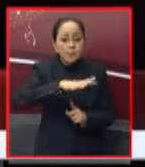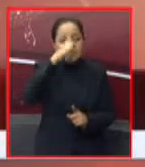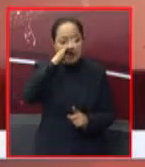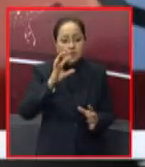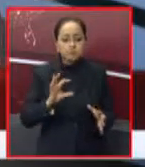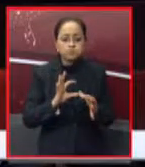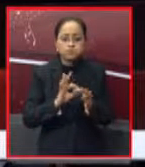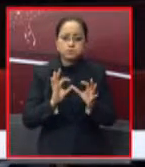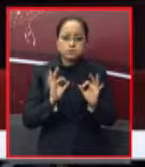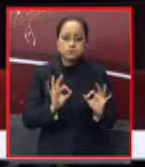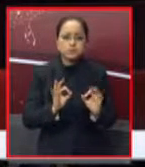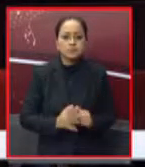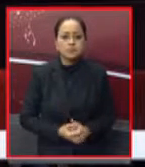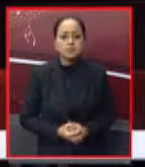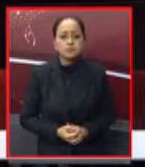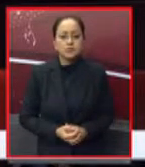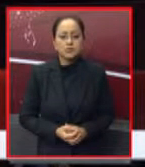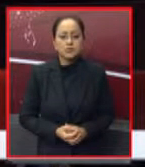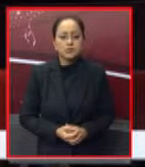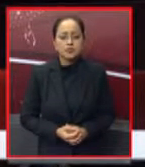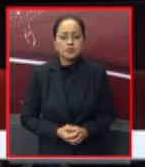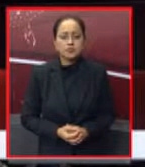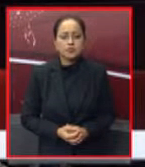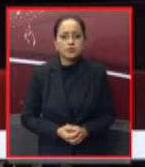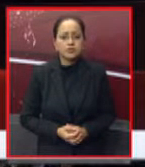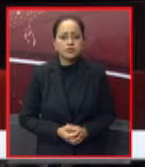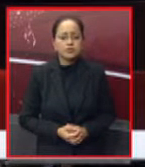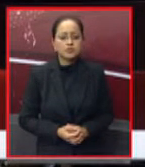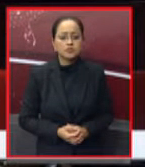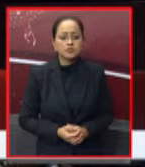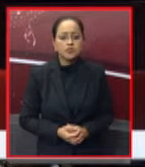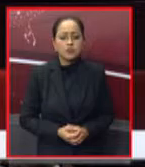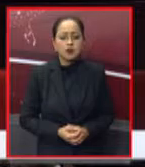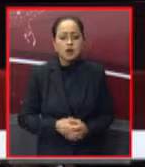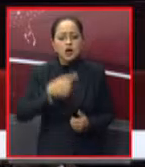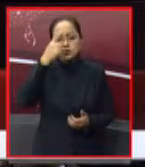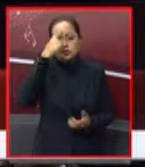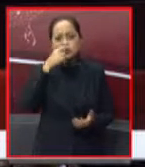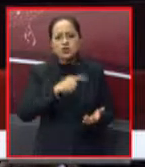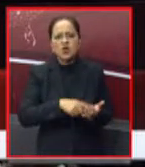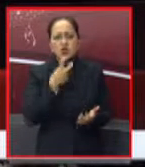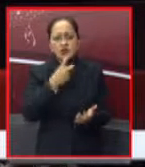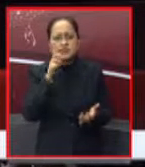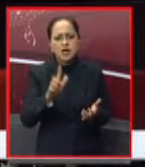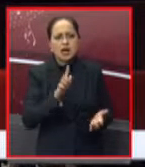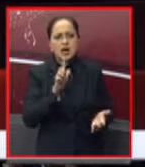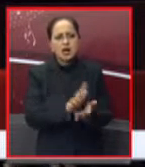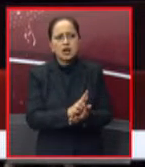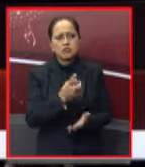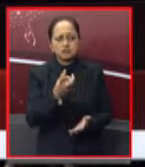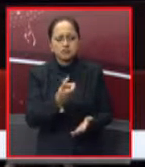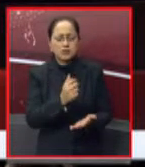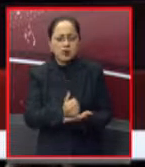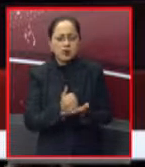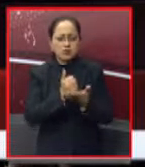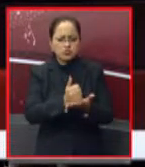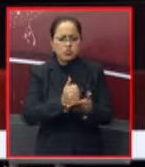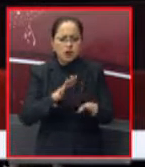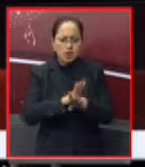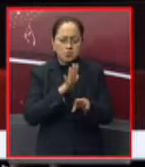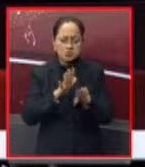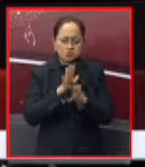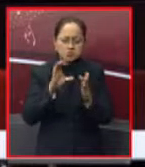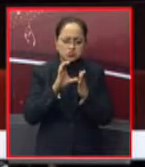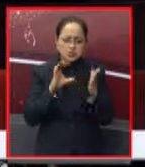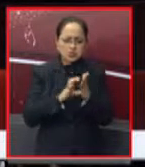para su bienestar. Yo creo que Esta ley da para mucho, compañeros, esta reforma